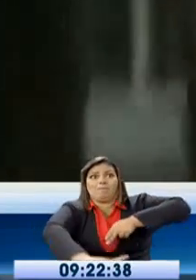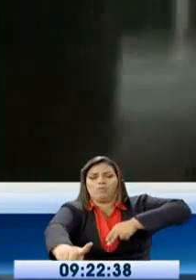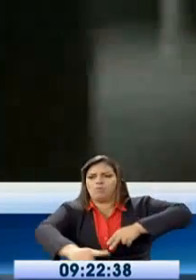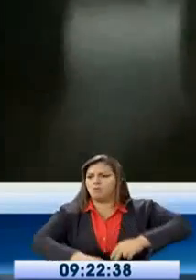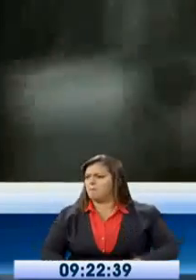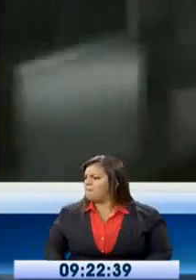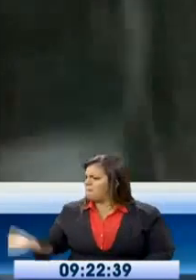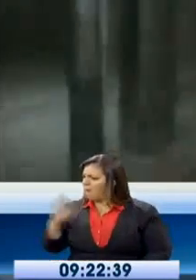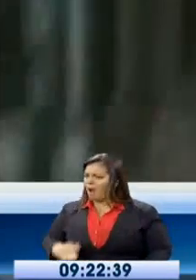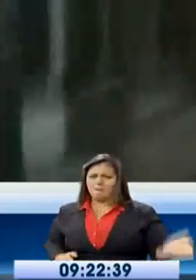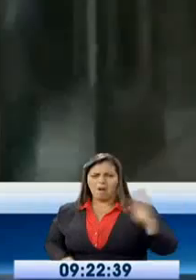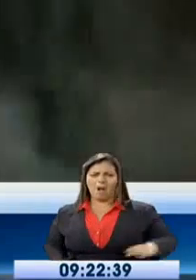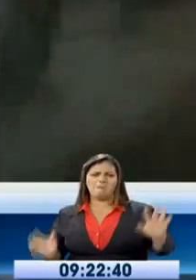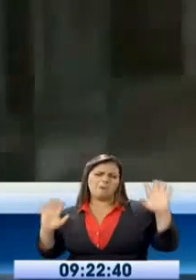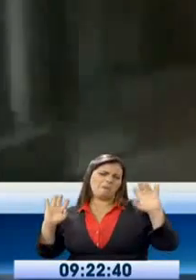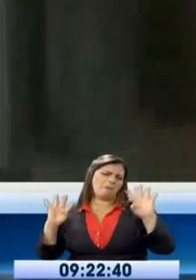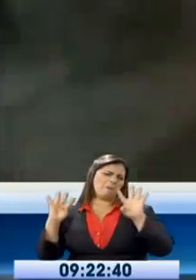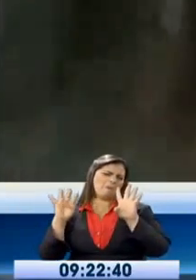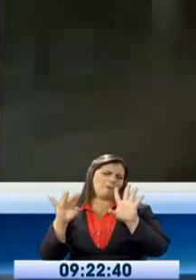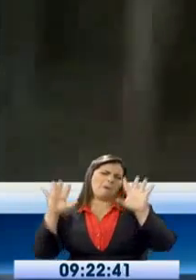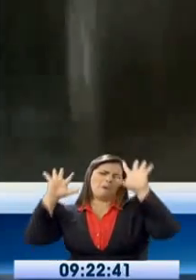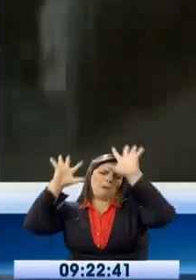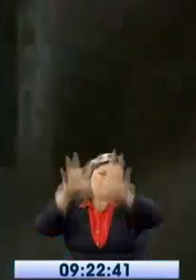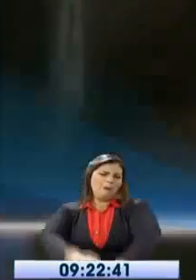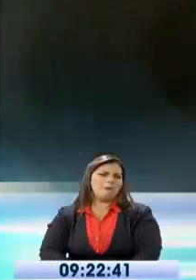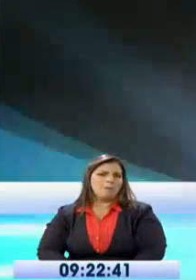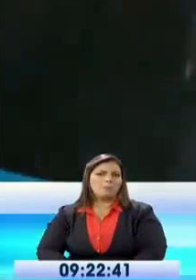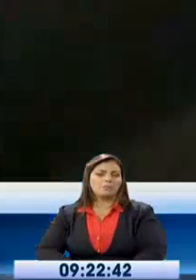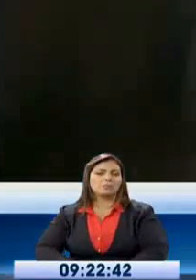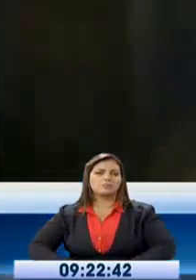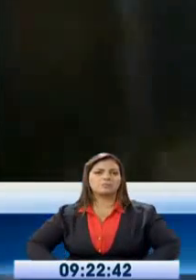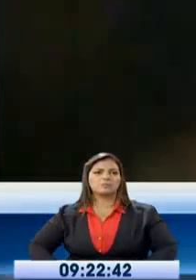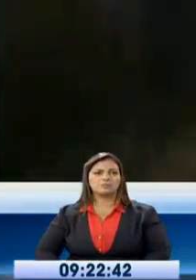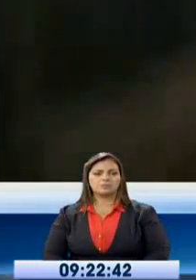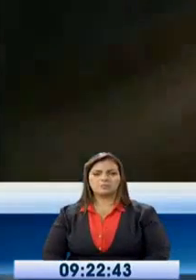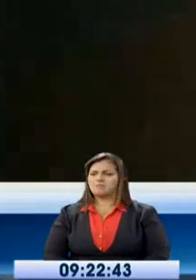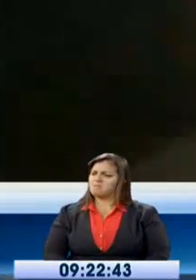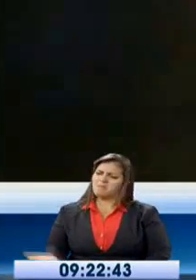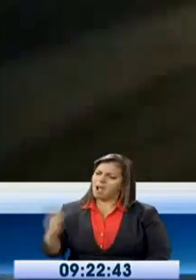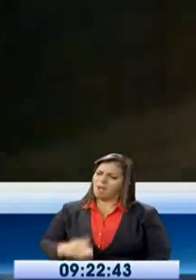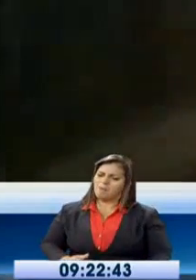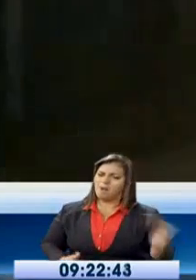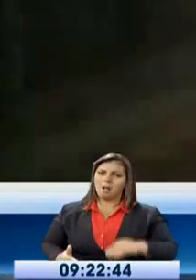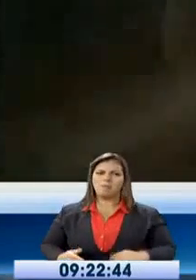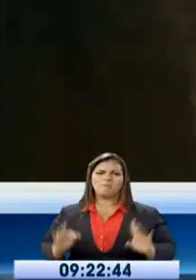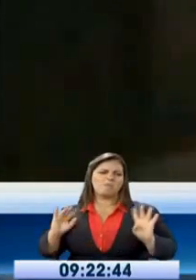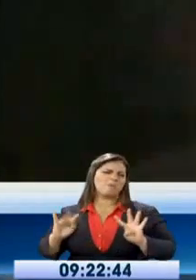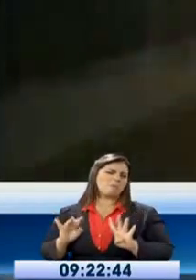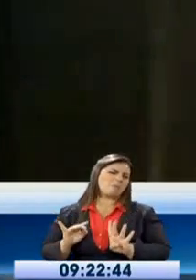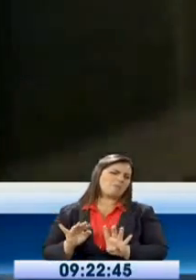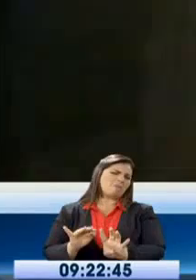agárralo! ¡Agárralo, agárralo, agárralo! ¡Agárralo! ¡Agárralo, agárralo!